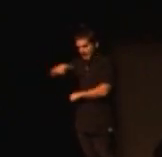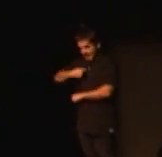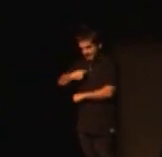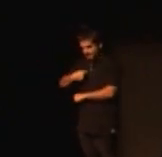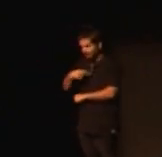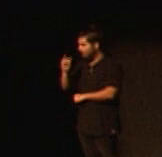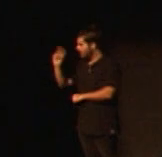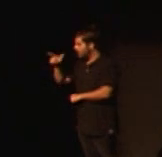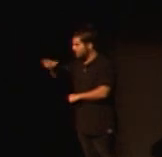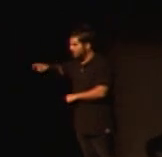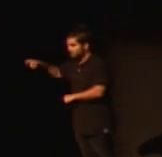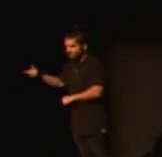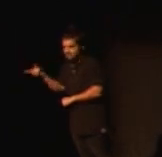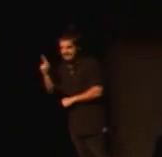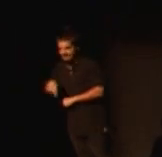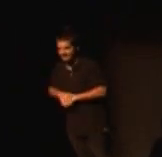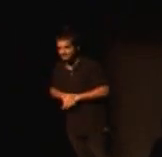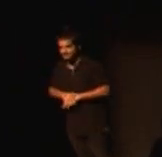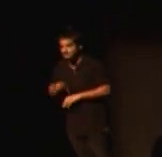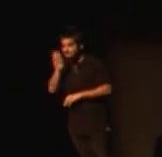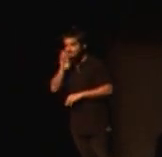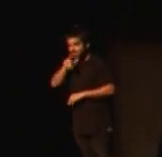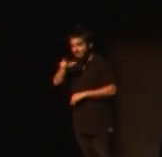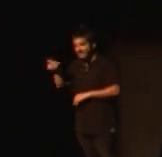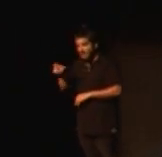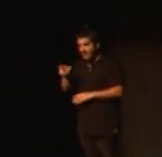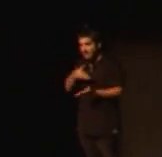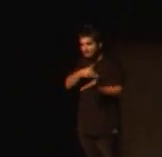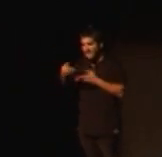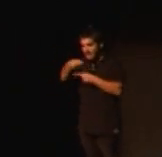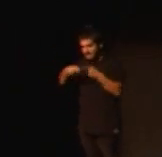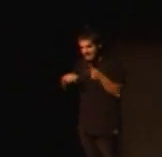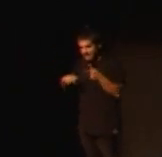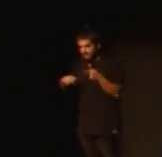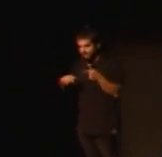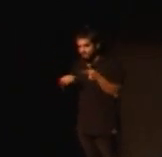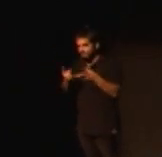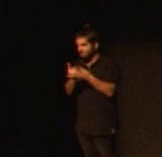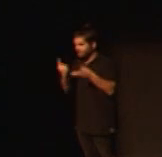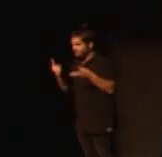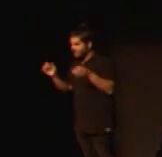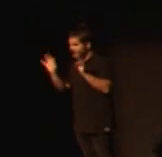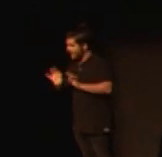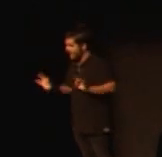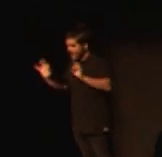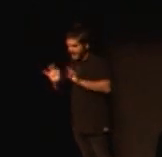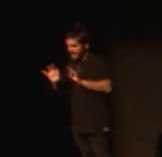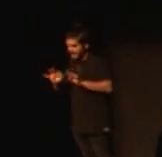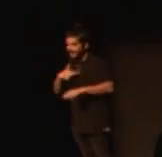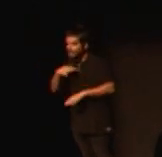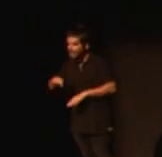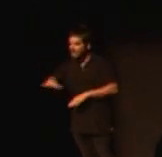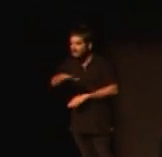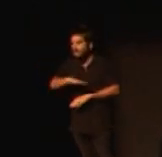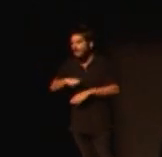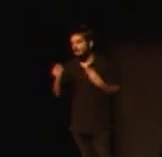que ese 1,5 millones, todos, sin exclusión, pueden hacer mejor esta región. Que para que esta